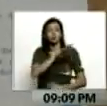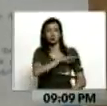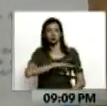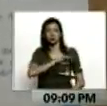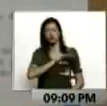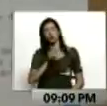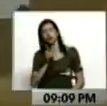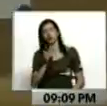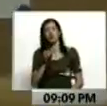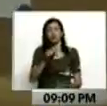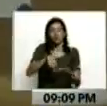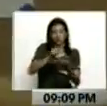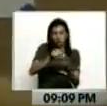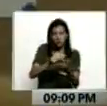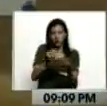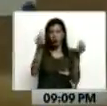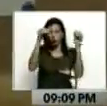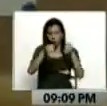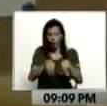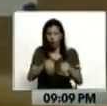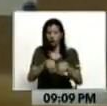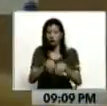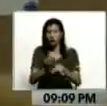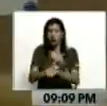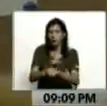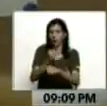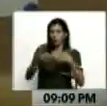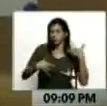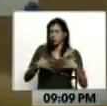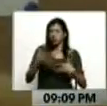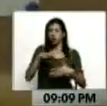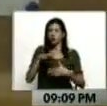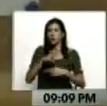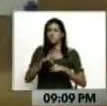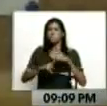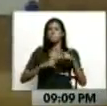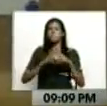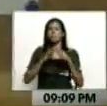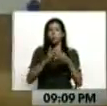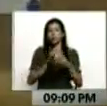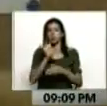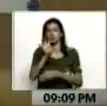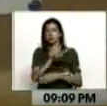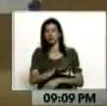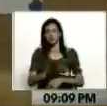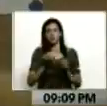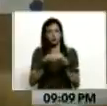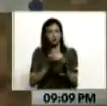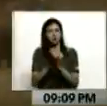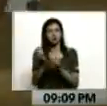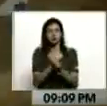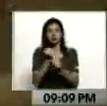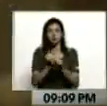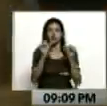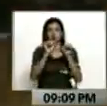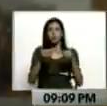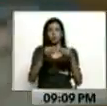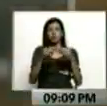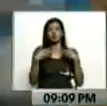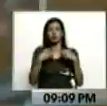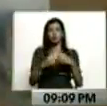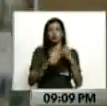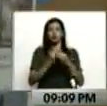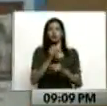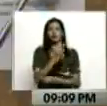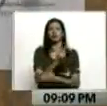adentro Venezuela firma acuerdos con texeira Duarte para agilizar actividades en puertos del país vamos a seguir trabajando